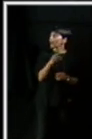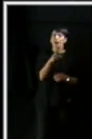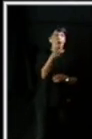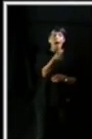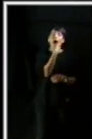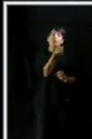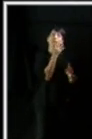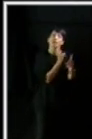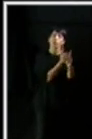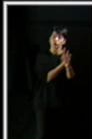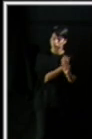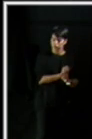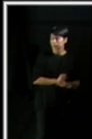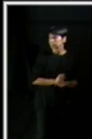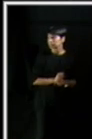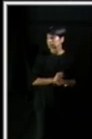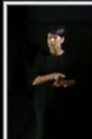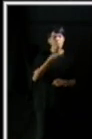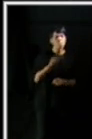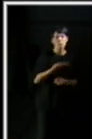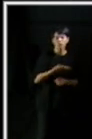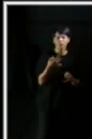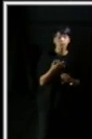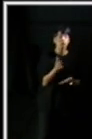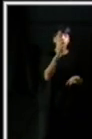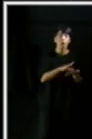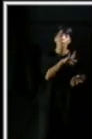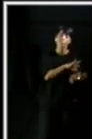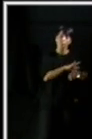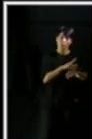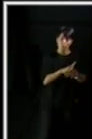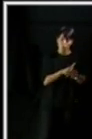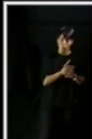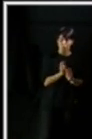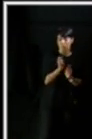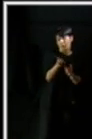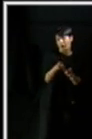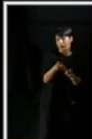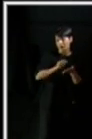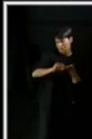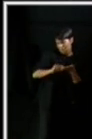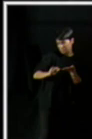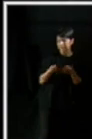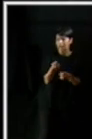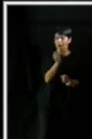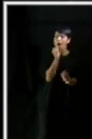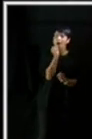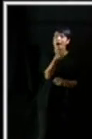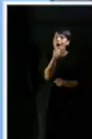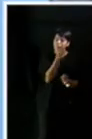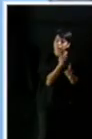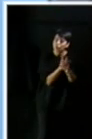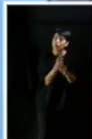muy importante que cuando un médico recetan antibióticos lo toméis todo la toda la prescripción hay que seguirla a